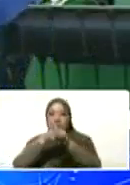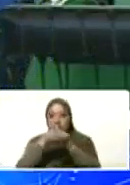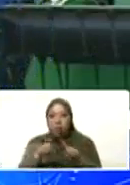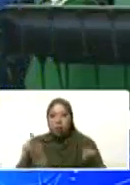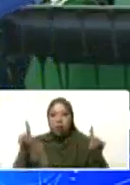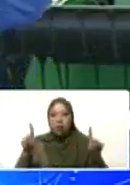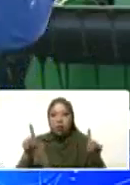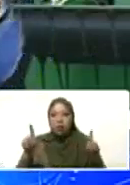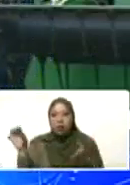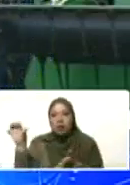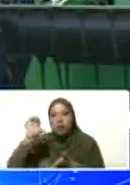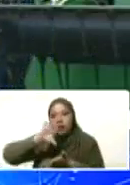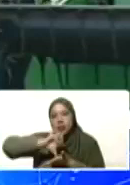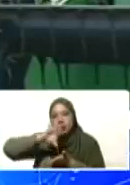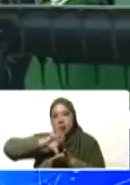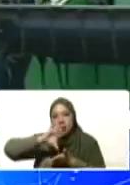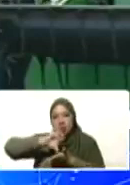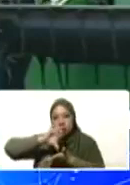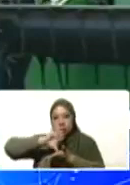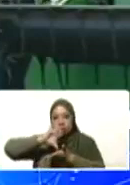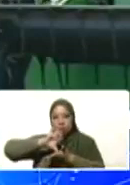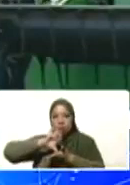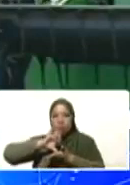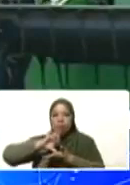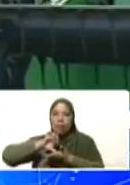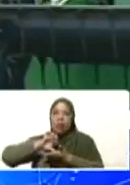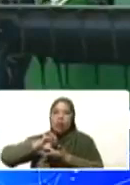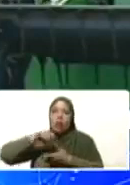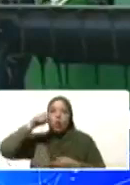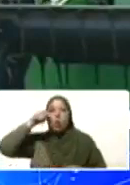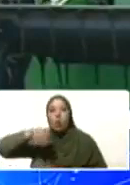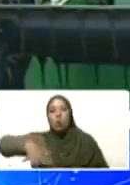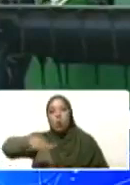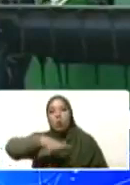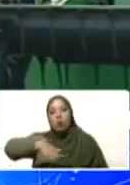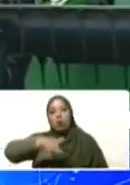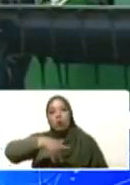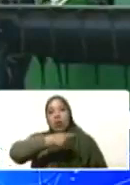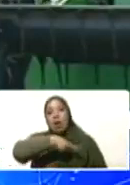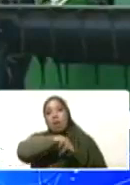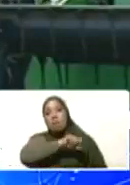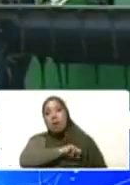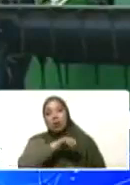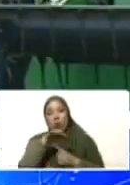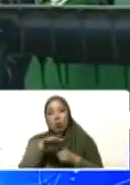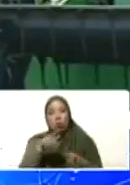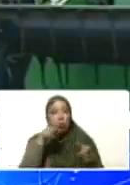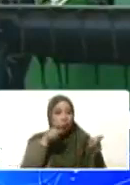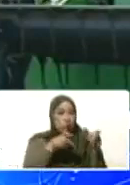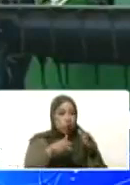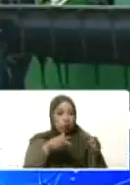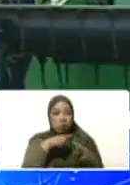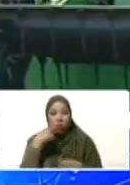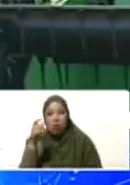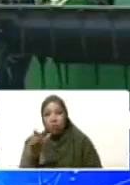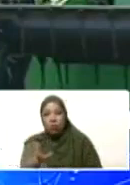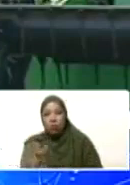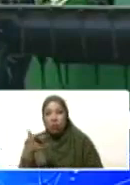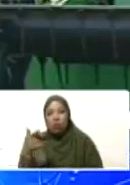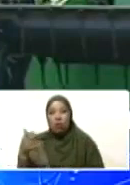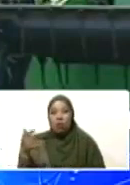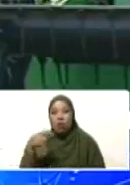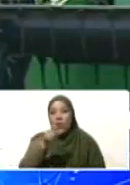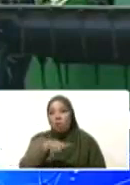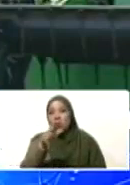la zona central, donde está la inmensa cantidad de población, fueron exterminadas, asesinadas, masacradas, en un